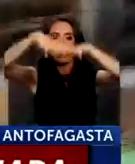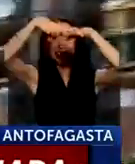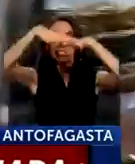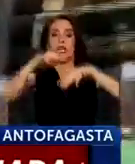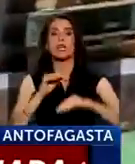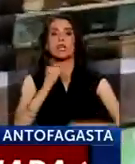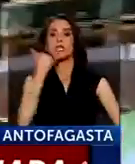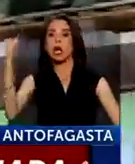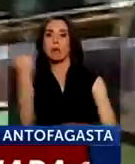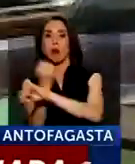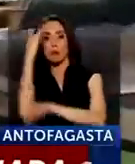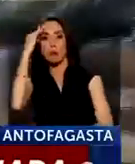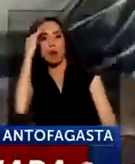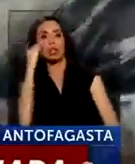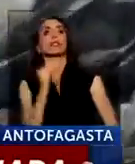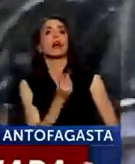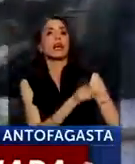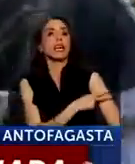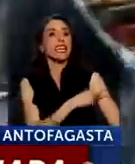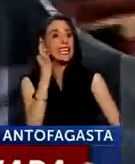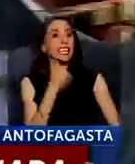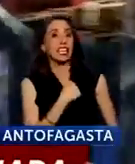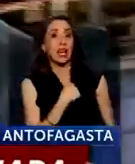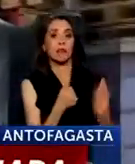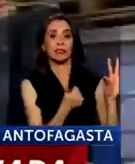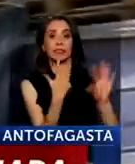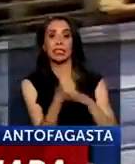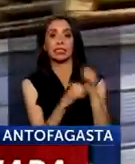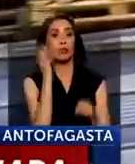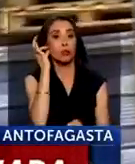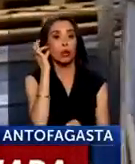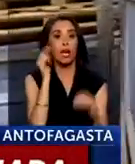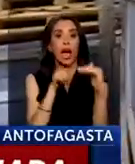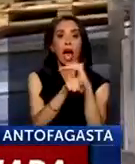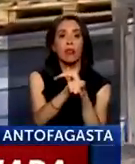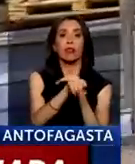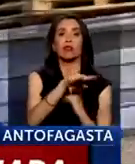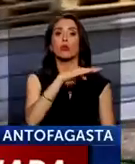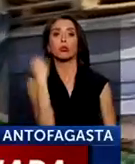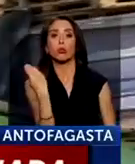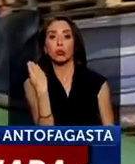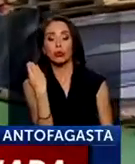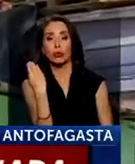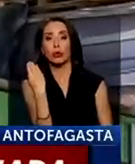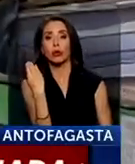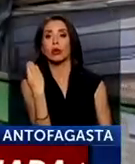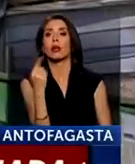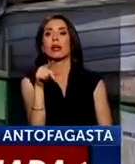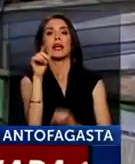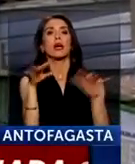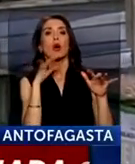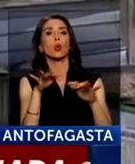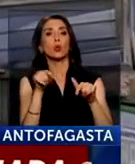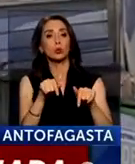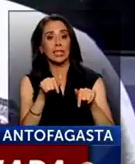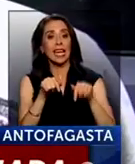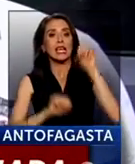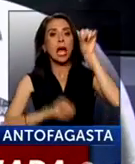que su jefa una mujer de 67 años se encontraba muerta en el interior del sitio que utilizaba como empresa y